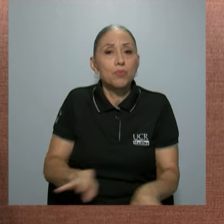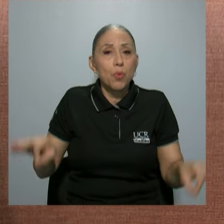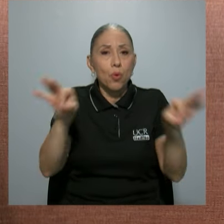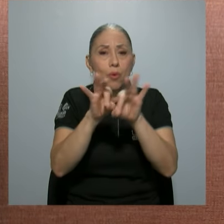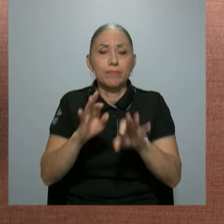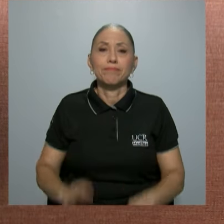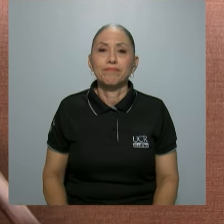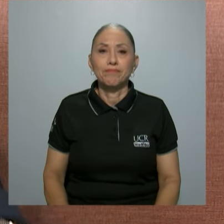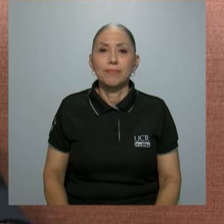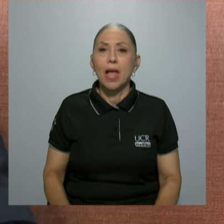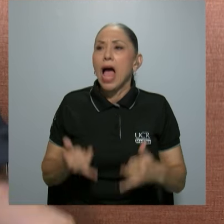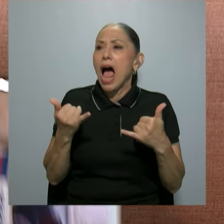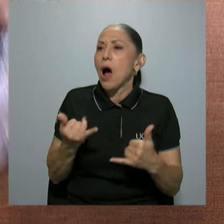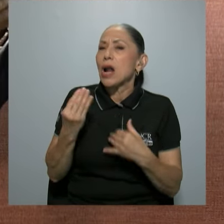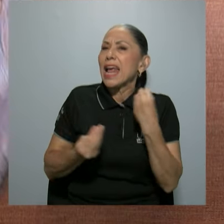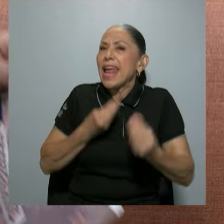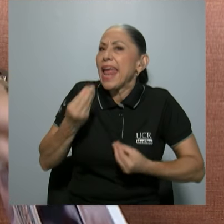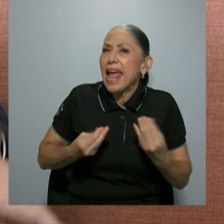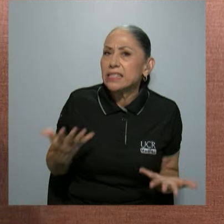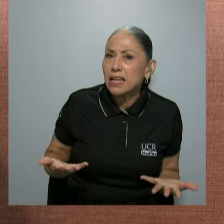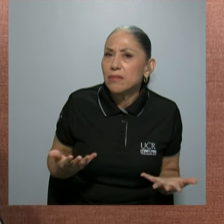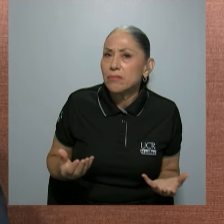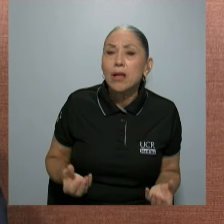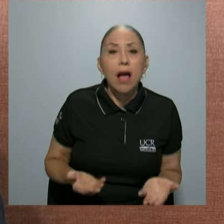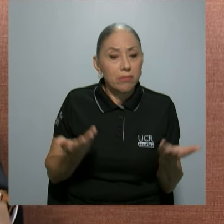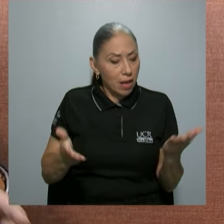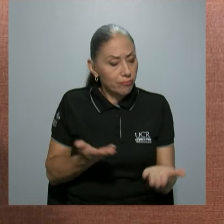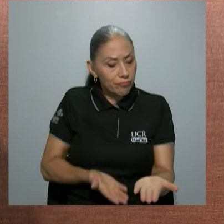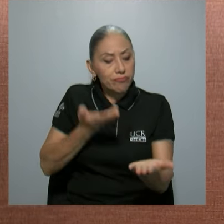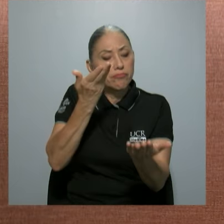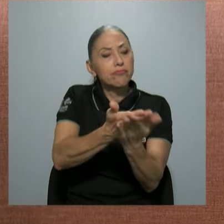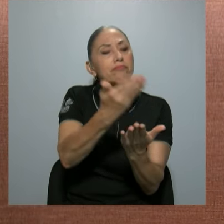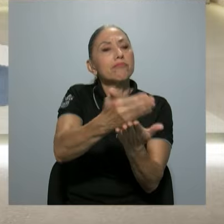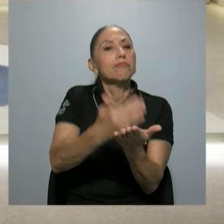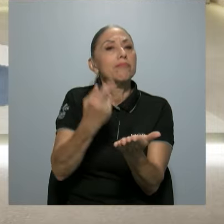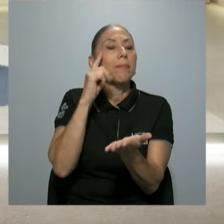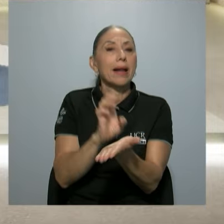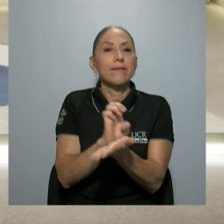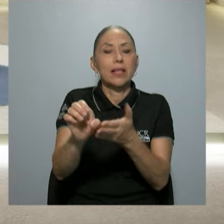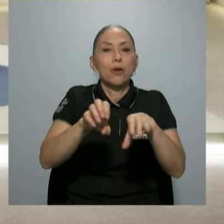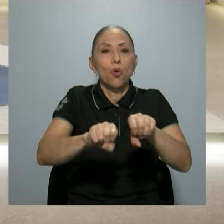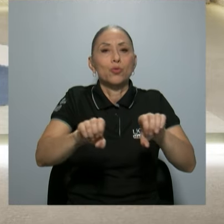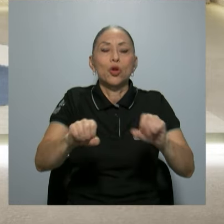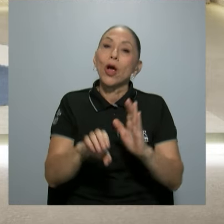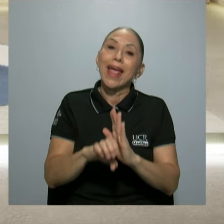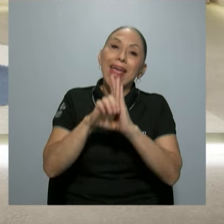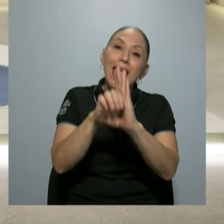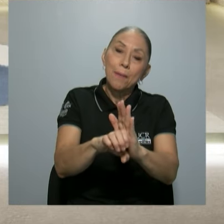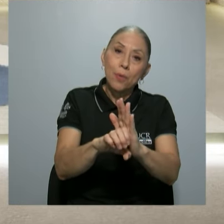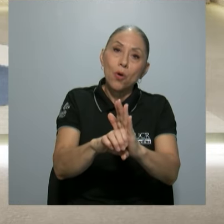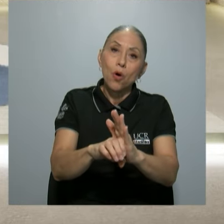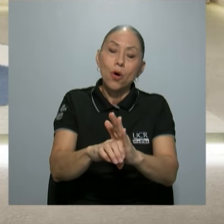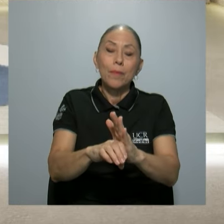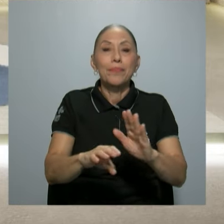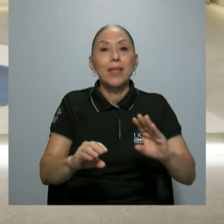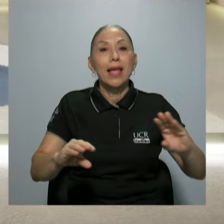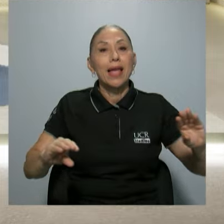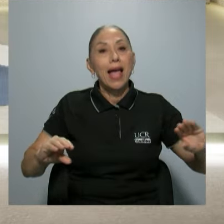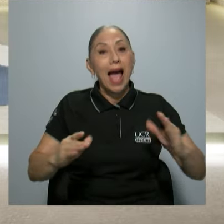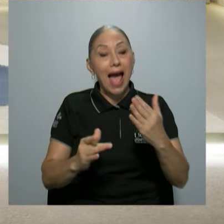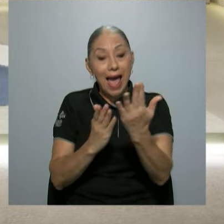medidas, son muchas las que aquí estamos planteando para combatir la corrupción. Ejemplo, bueno, el fortalecimiento de la transparencia a través